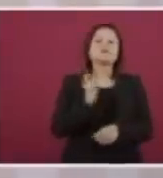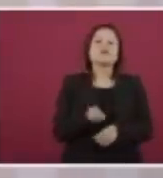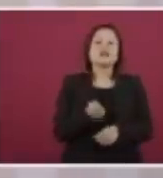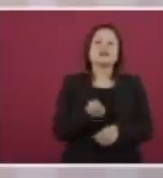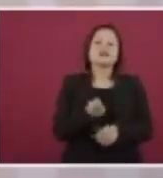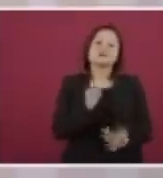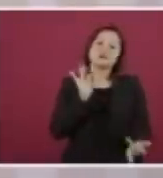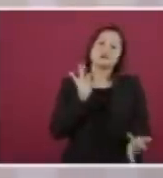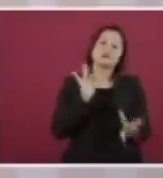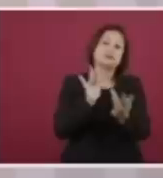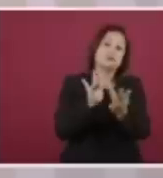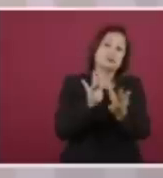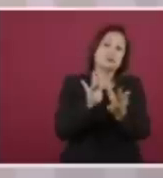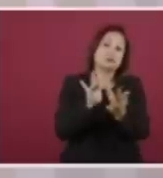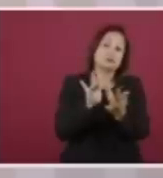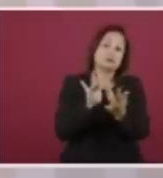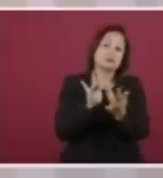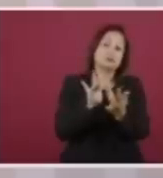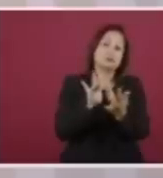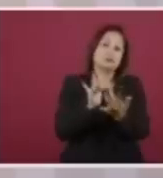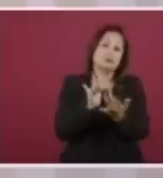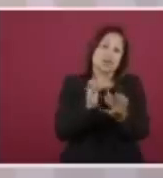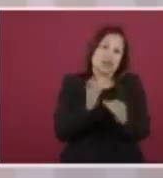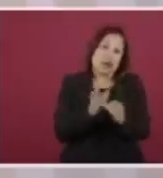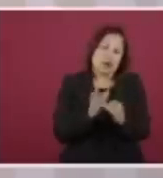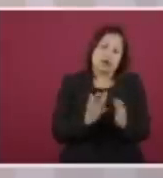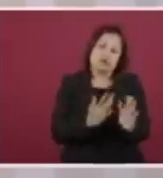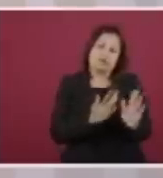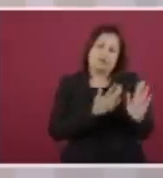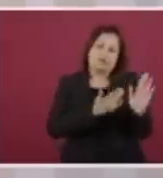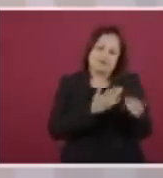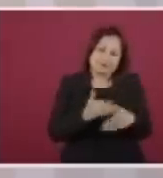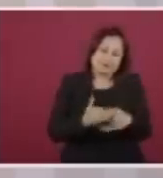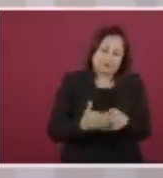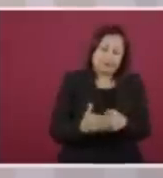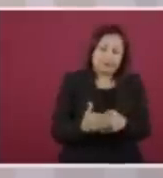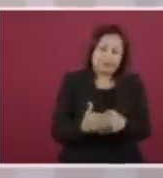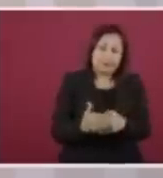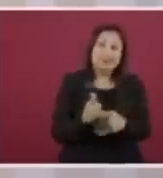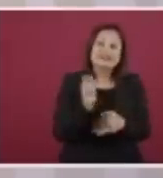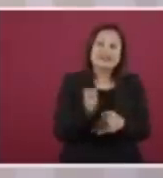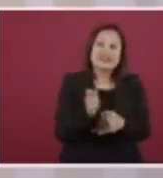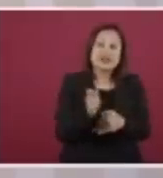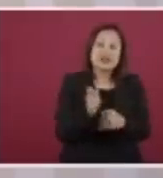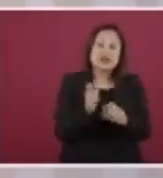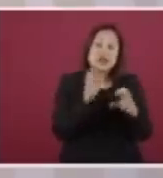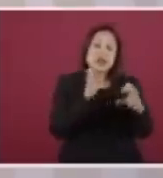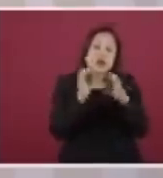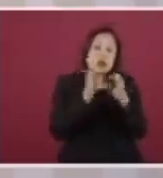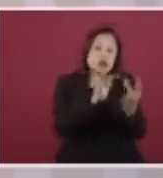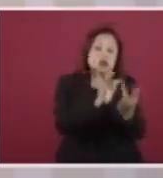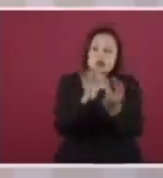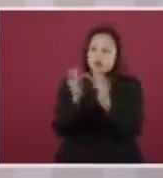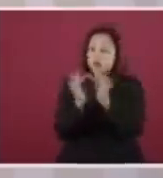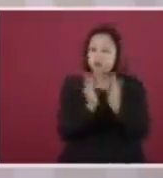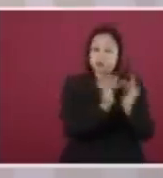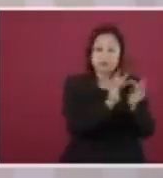que ese es el compromiso que tenemos, que haya comunicación en todo el territorio,